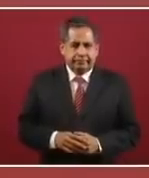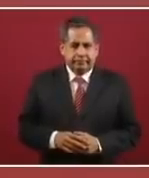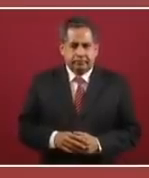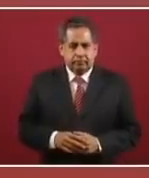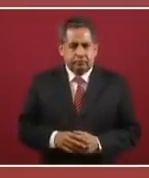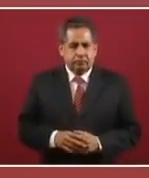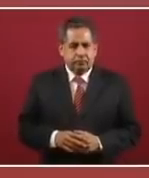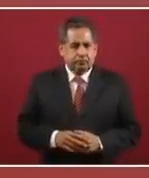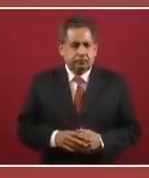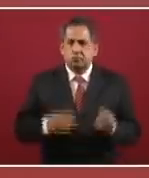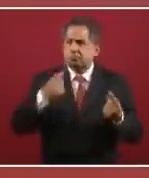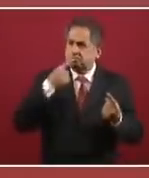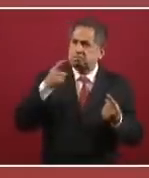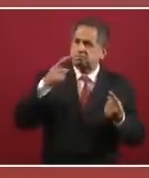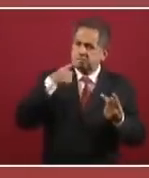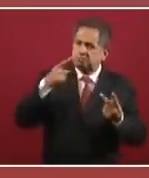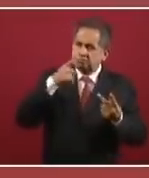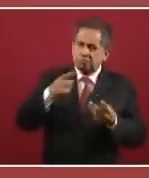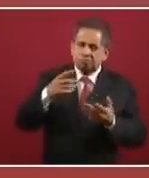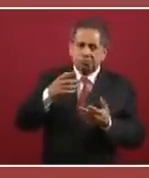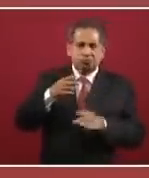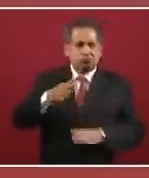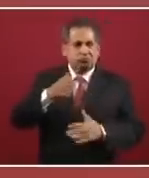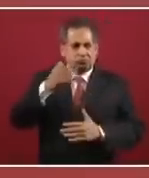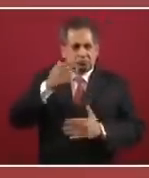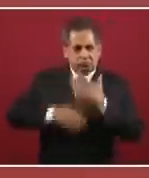las denuncias sobre violación de derechos humanos